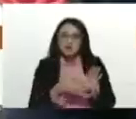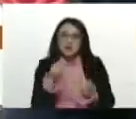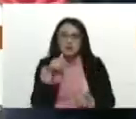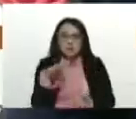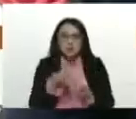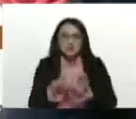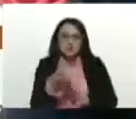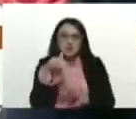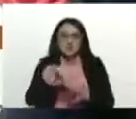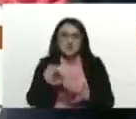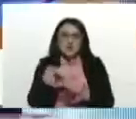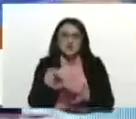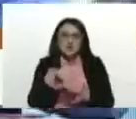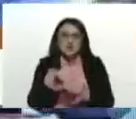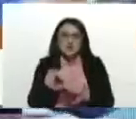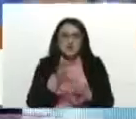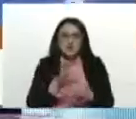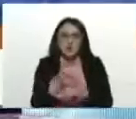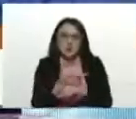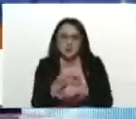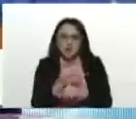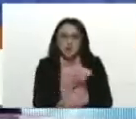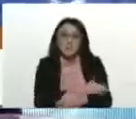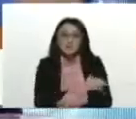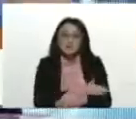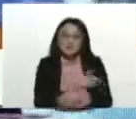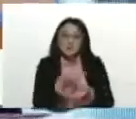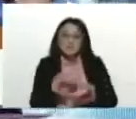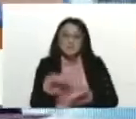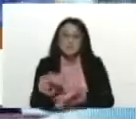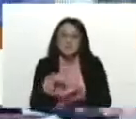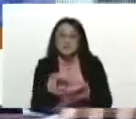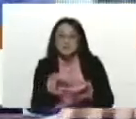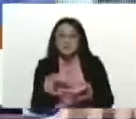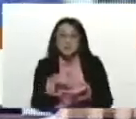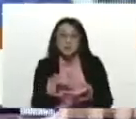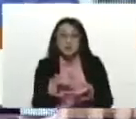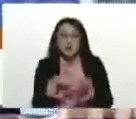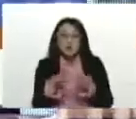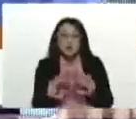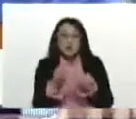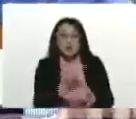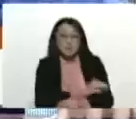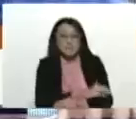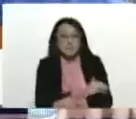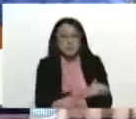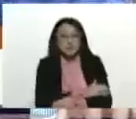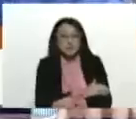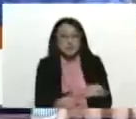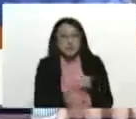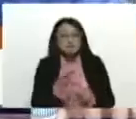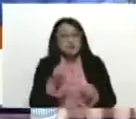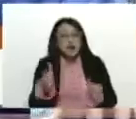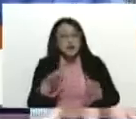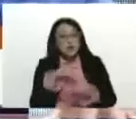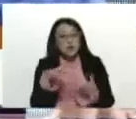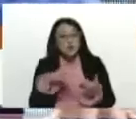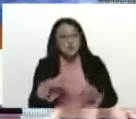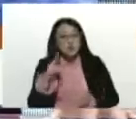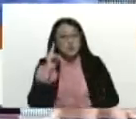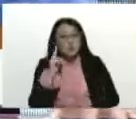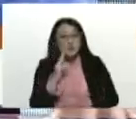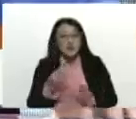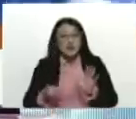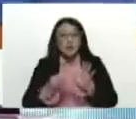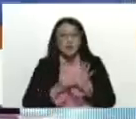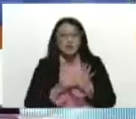pueblo Salió a votar hubo elecciones de gobernadores la oposición participó toda la oposición y ganó la revolución bolivariana